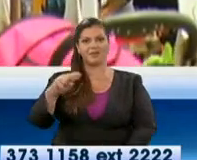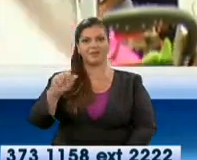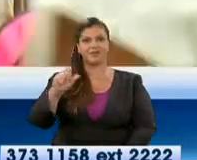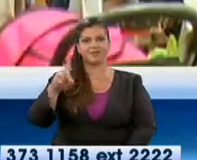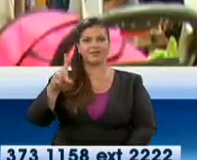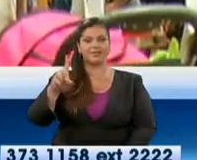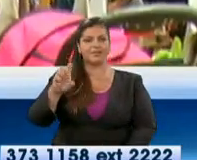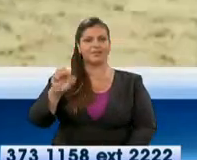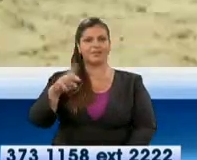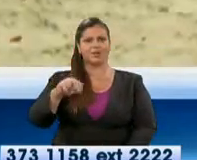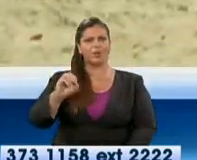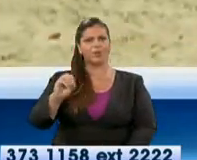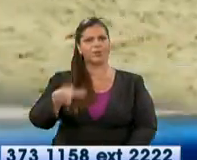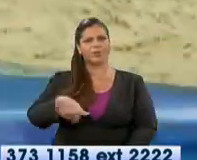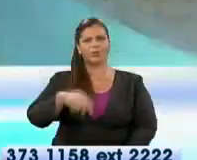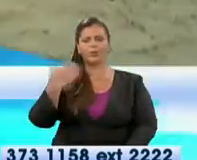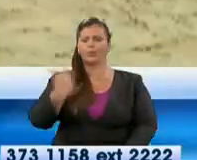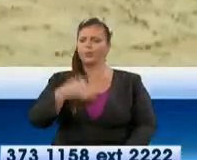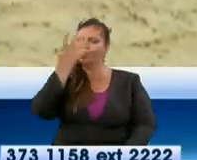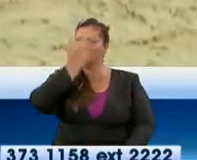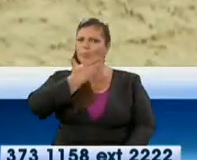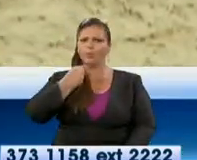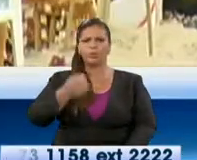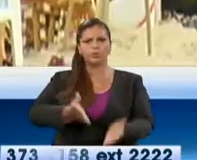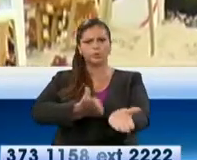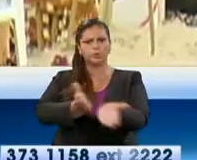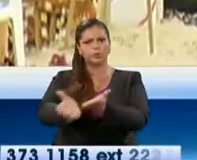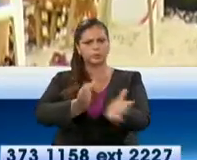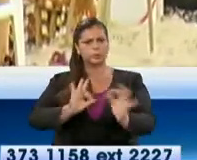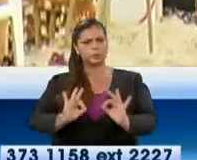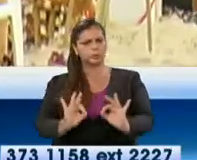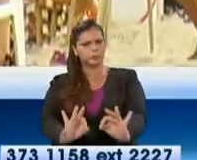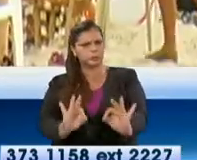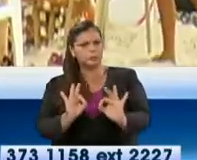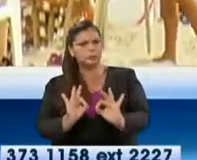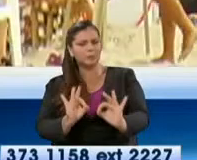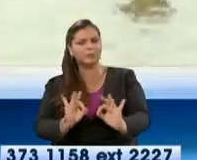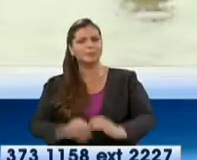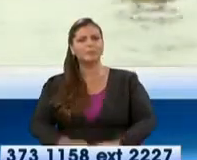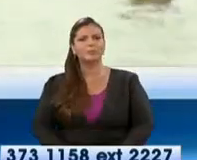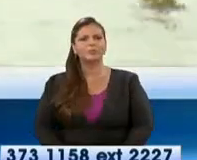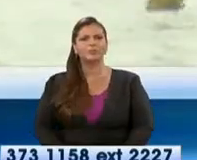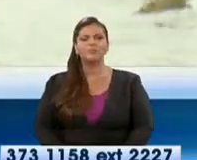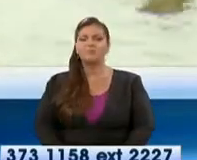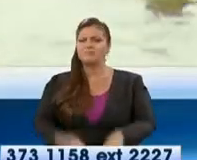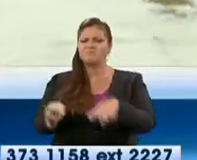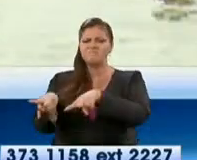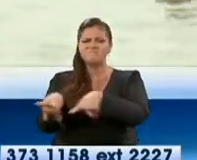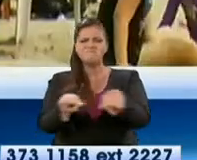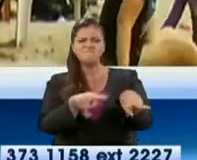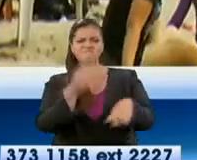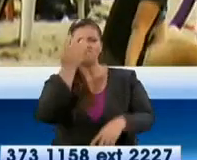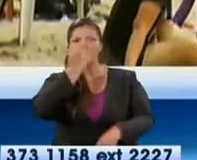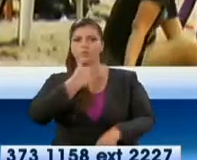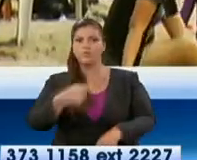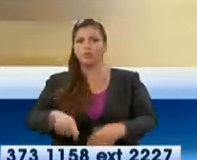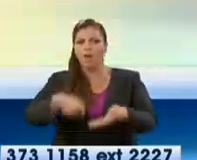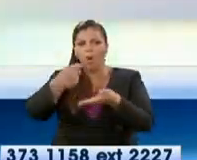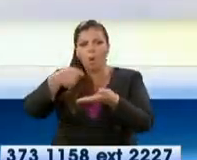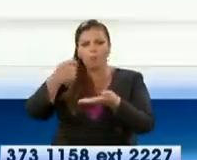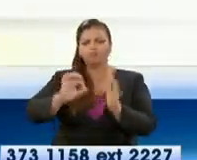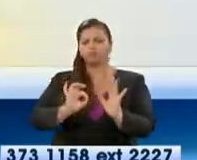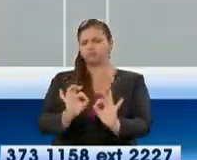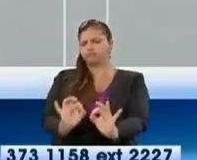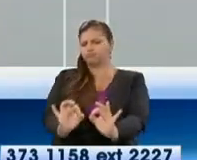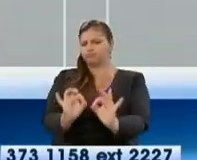infraestructura increíble, buenos servicios, baños, todo lo que se necesita cuando uno va a un balneario, una linda playa y una comida inigualable en el